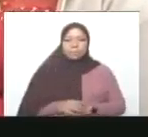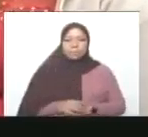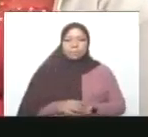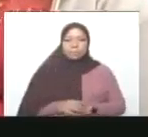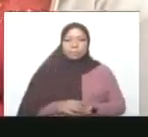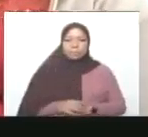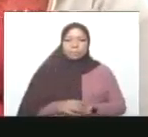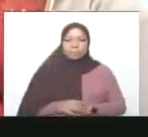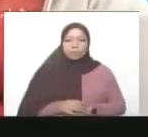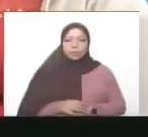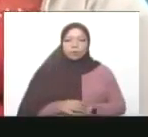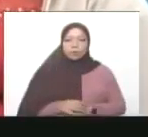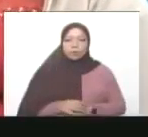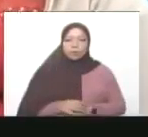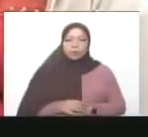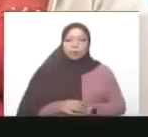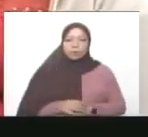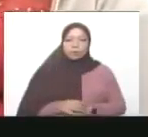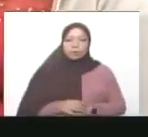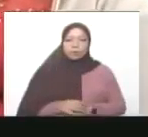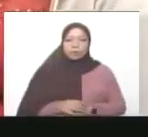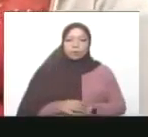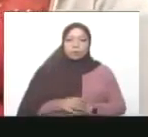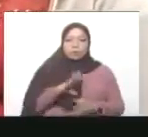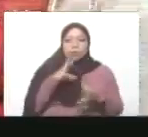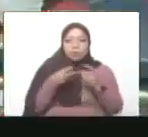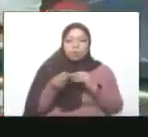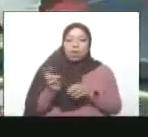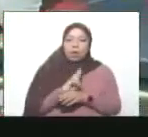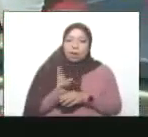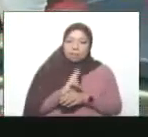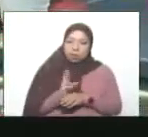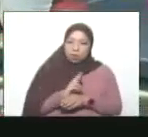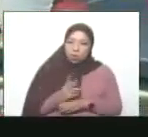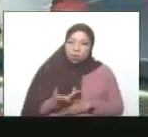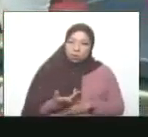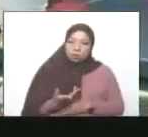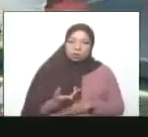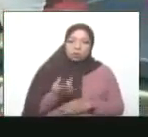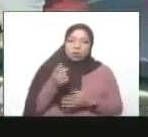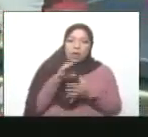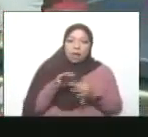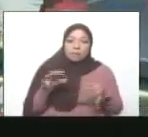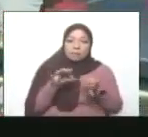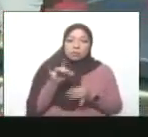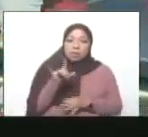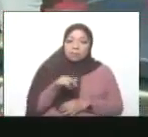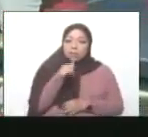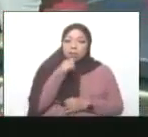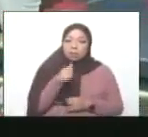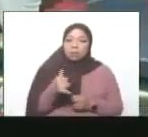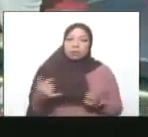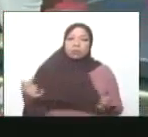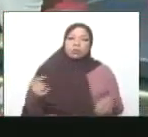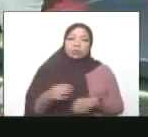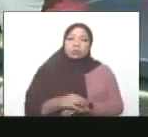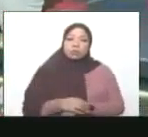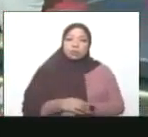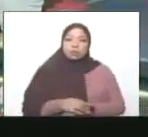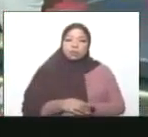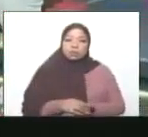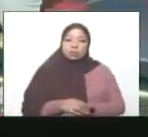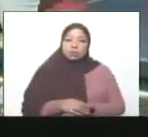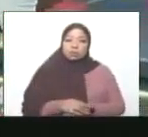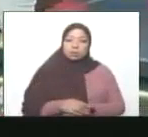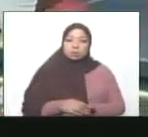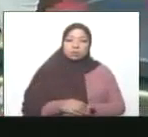como que dijera yo, se transformó demasiado, presidente. Le comentó también que, ahorita le pongo a hablar,